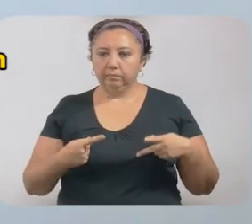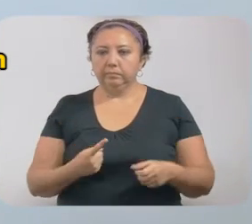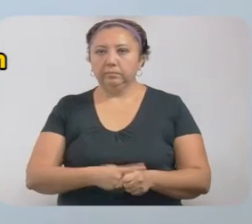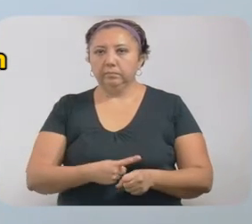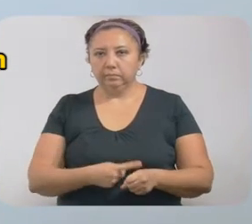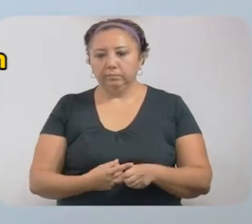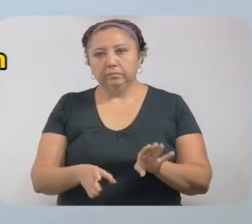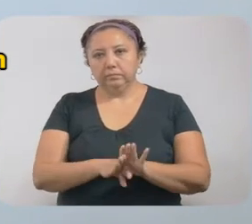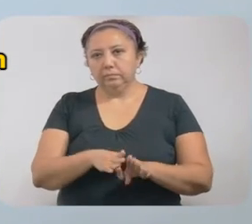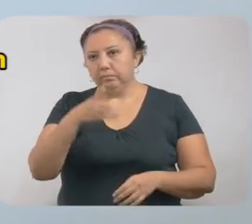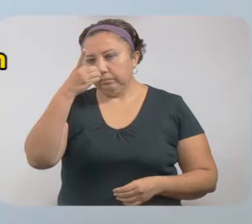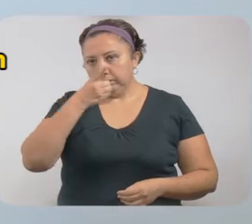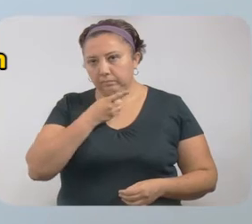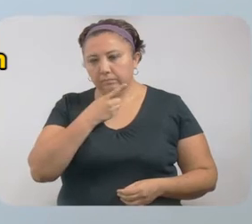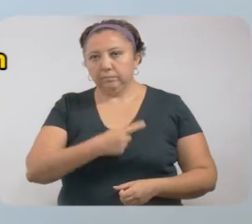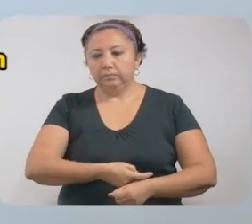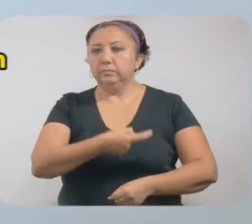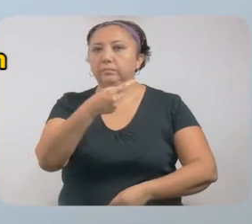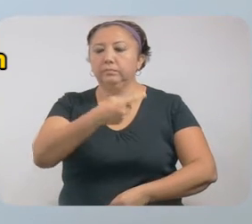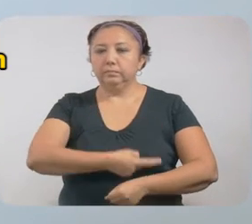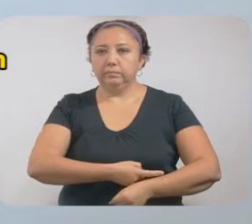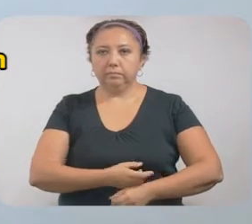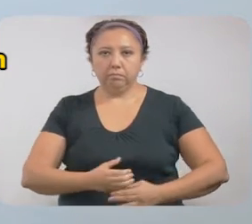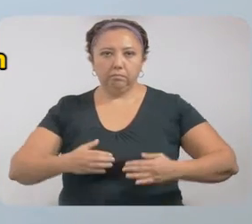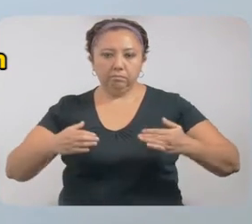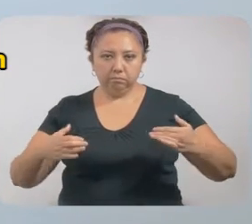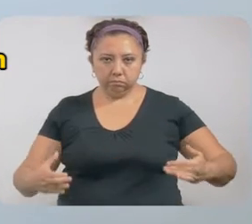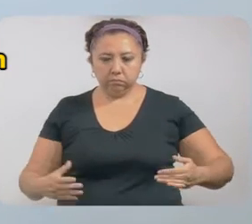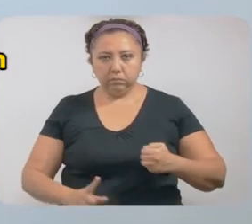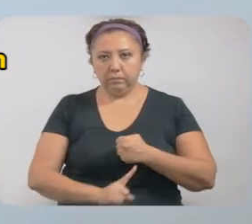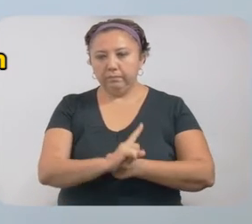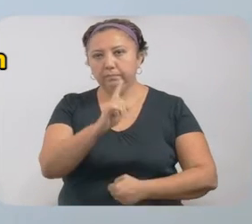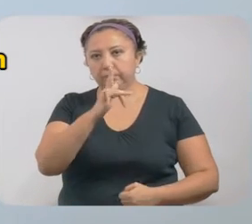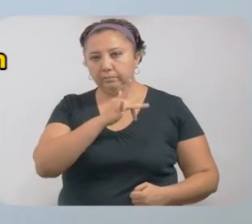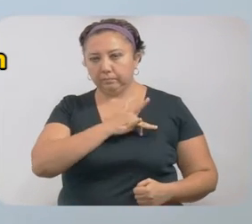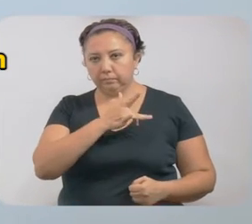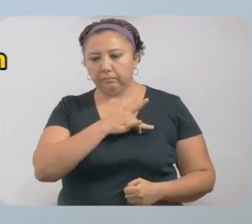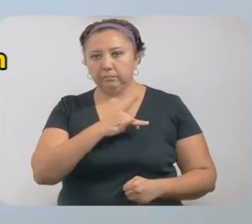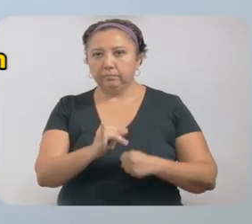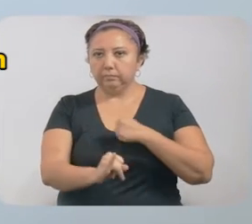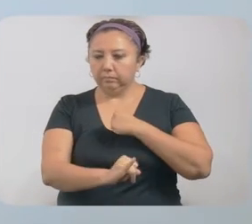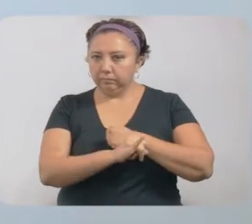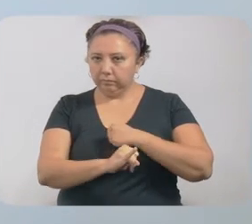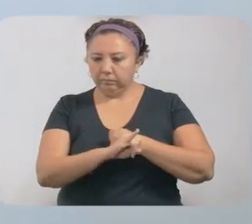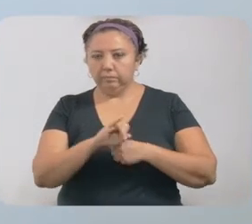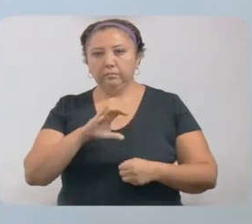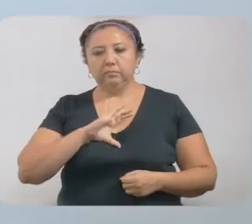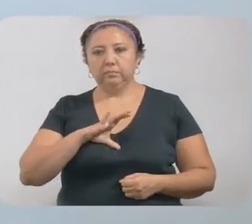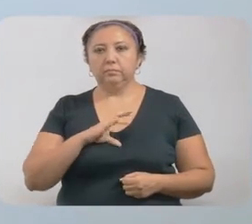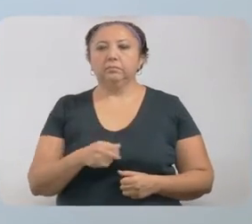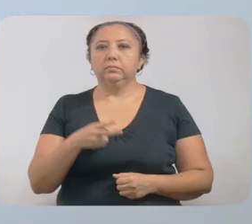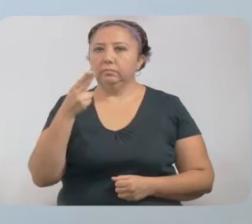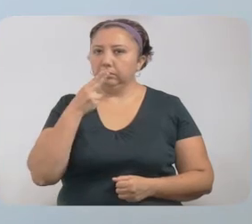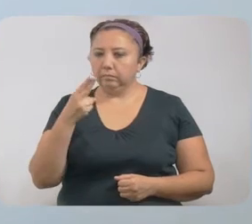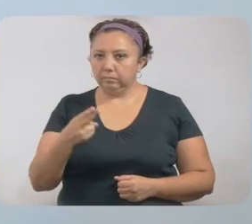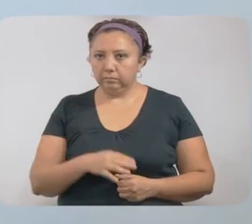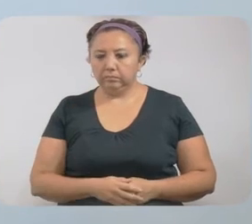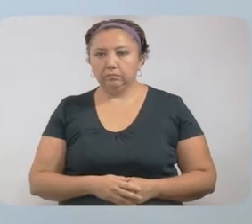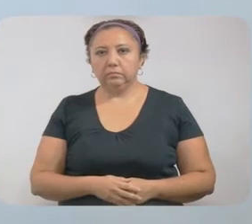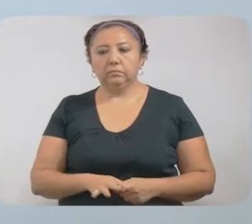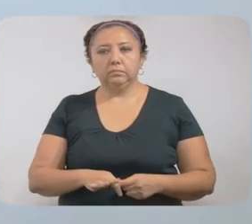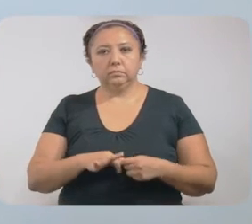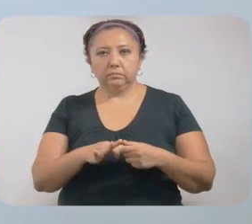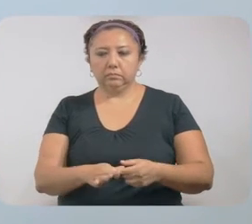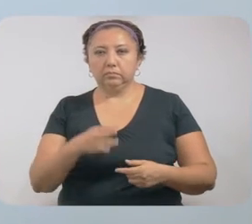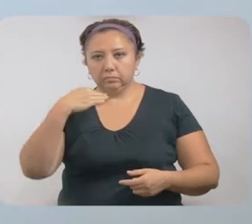con padecimientos como diabetes, hipertensión, sobrepeso, problemas cardíacos, VIH, cáncer o tabaquismo. Si